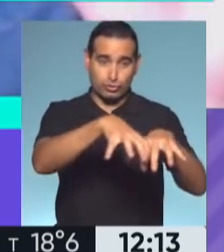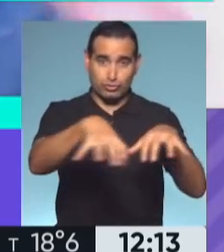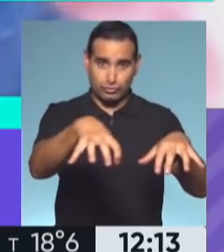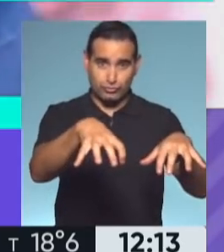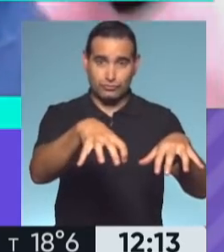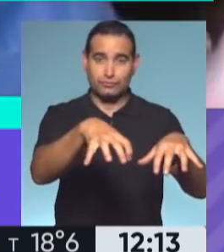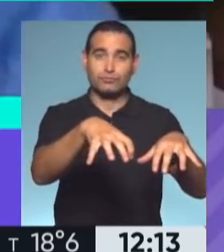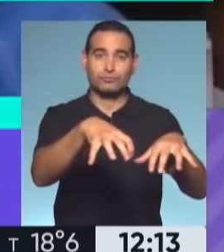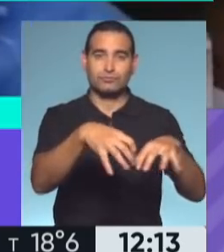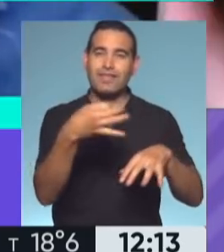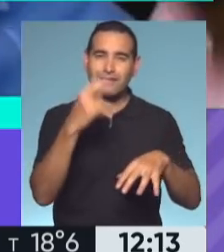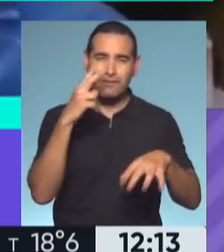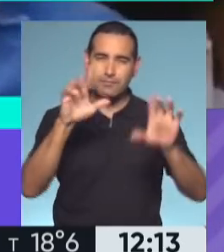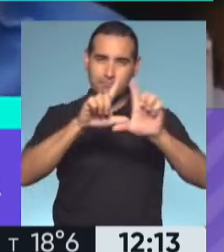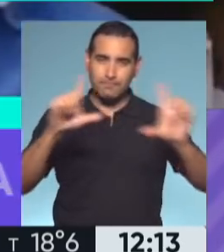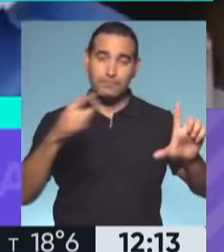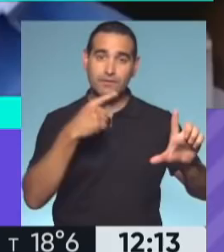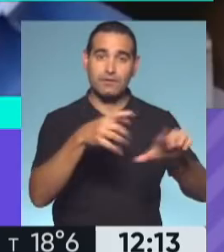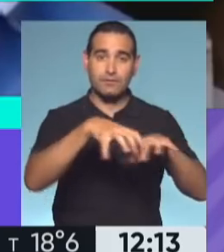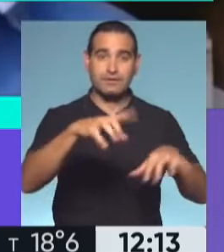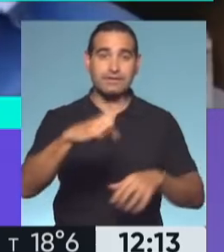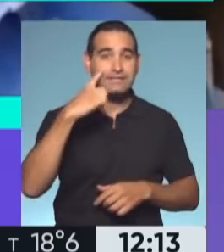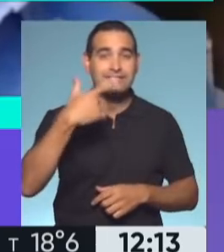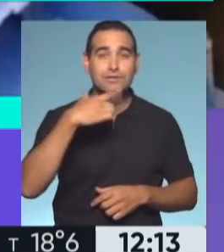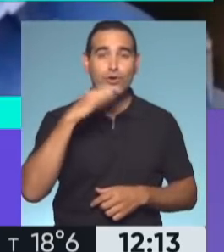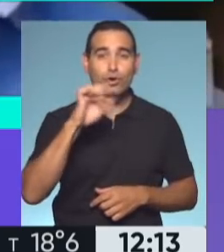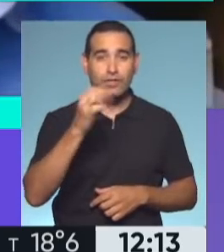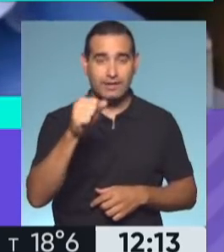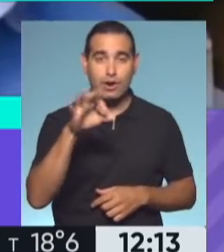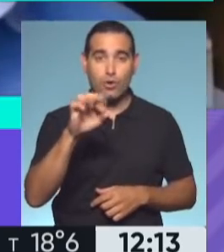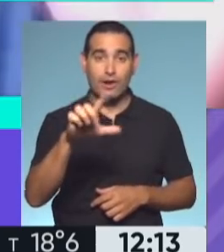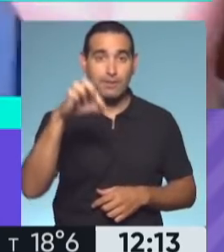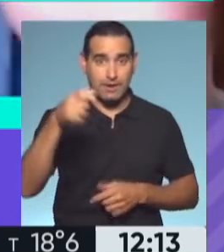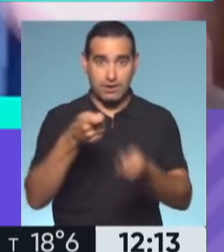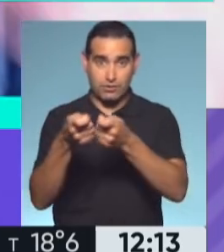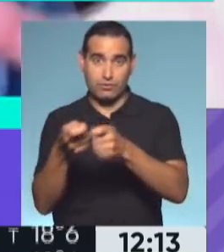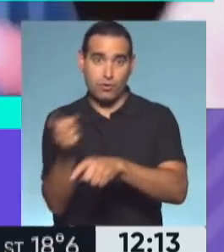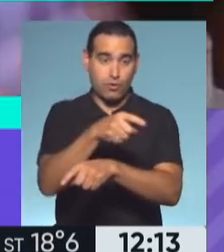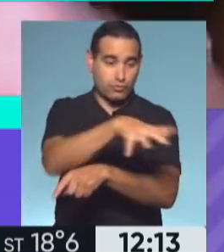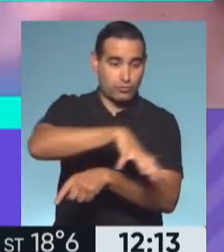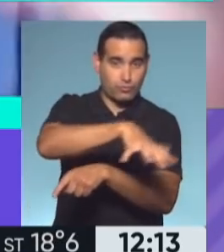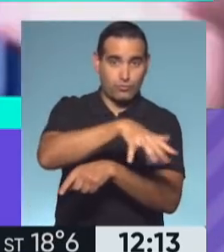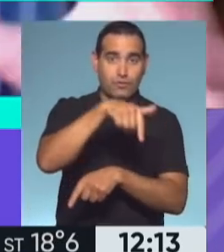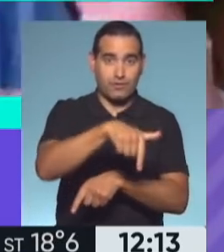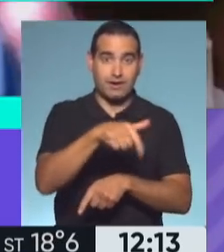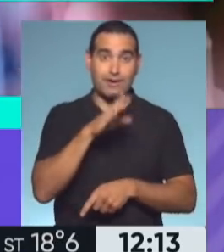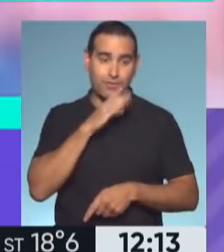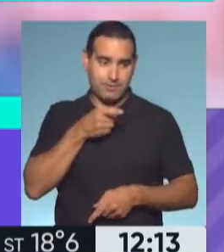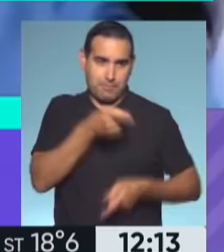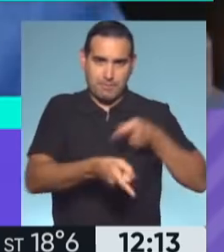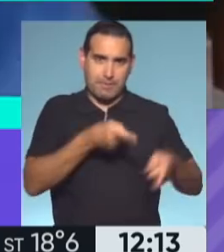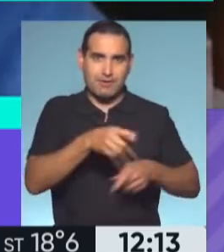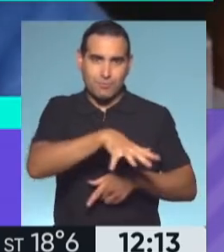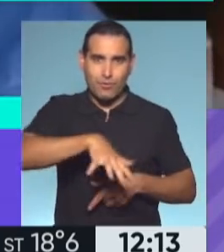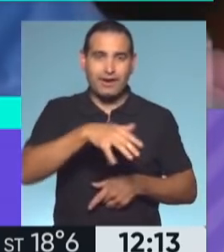Habría que ver el mapa enfrente. Tenemos dividido en lo que es Cisjordania, controlada por la OLP, y el sector que está atacando Israel es el